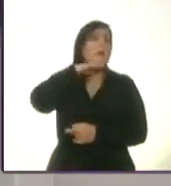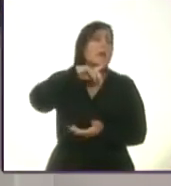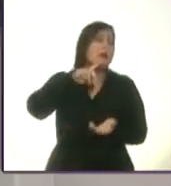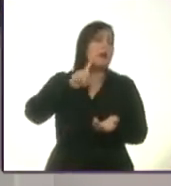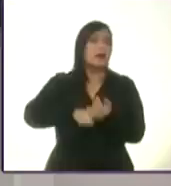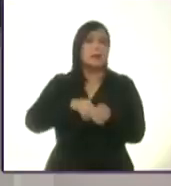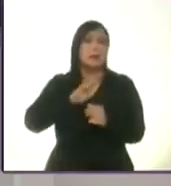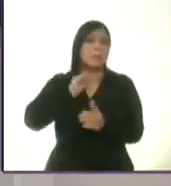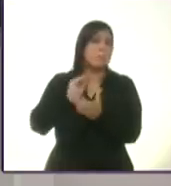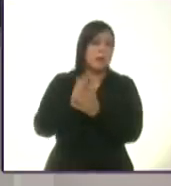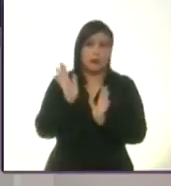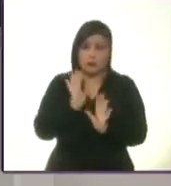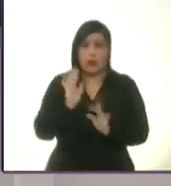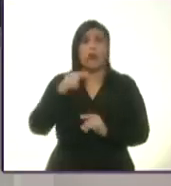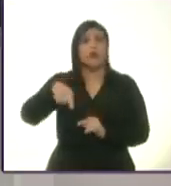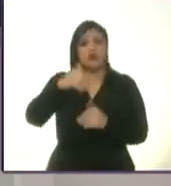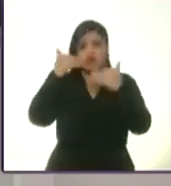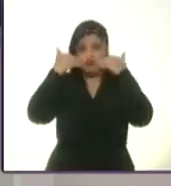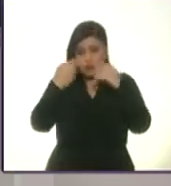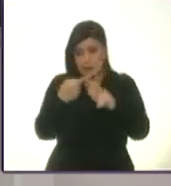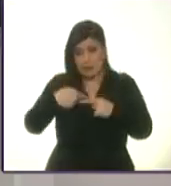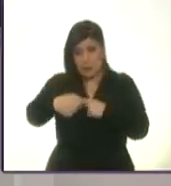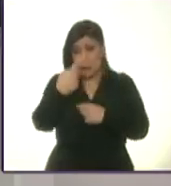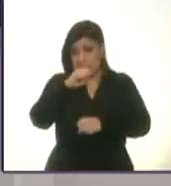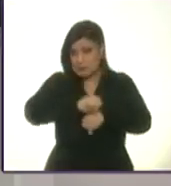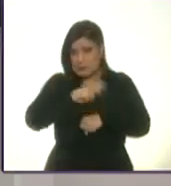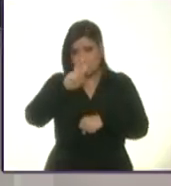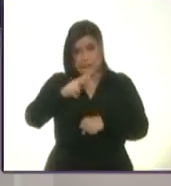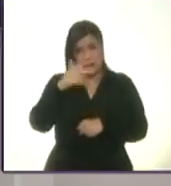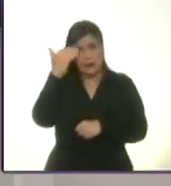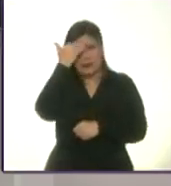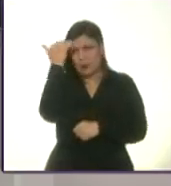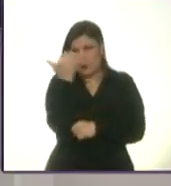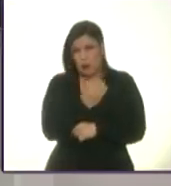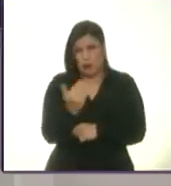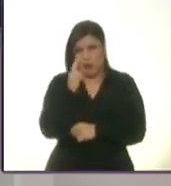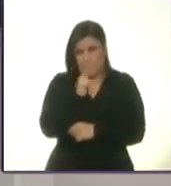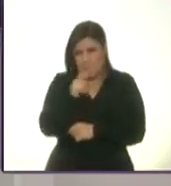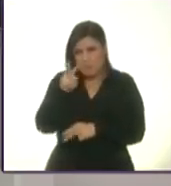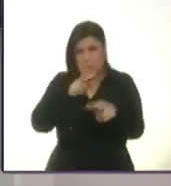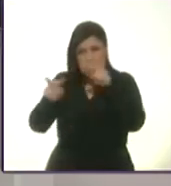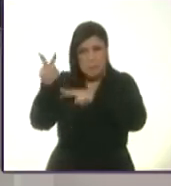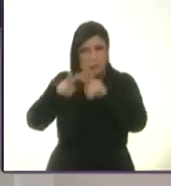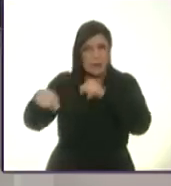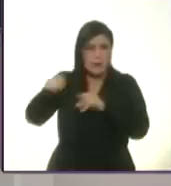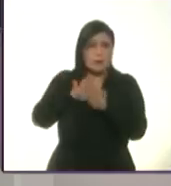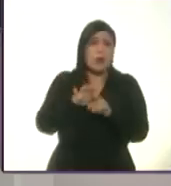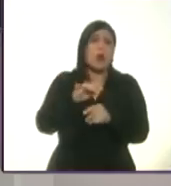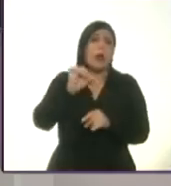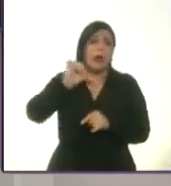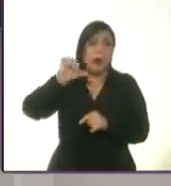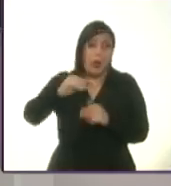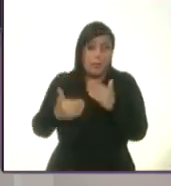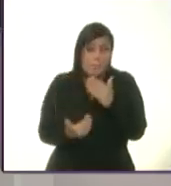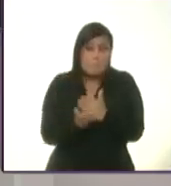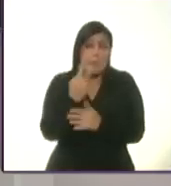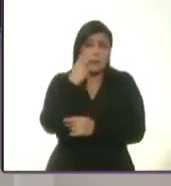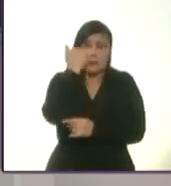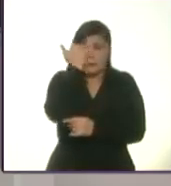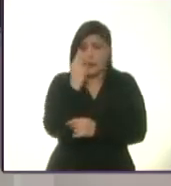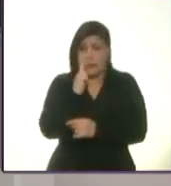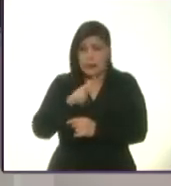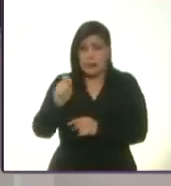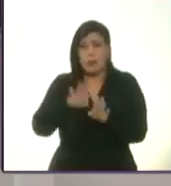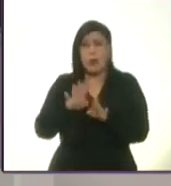porque esta semana hemos sido testigos de imágenes terribles amanecimos con estas imágenes de